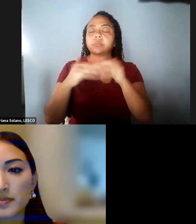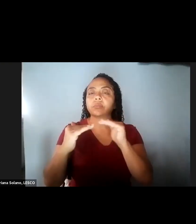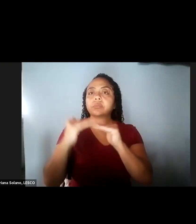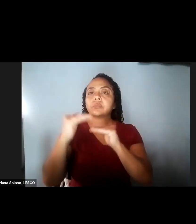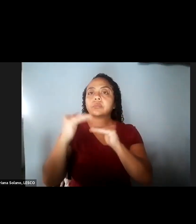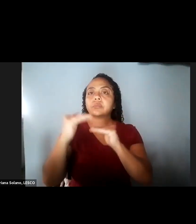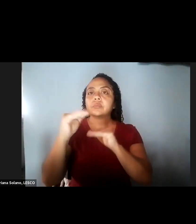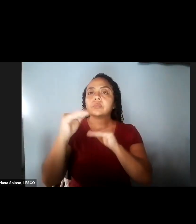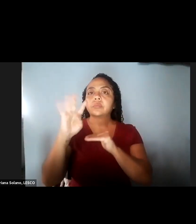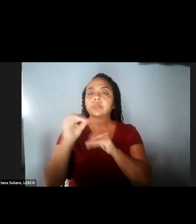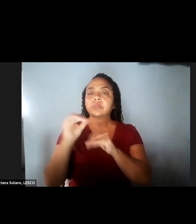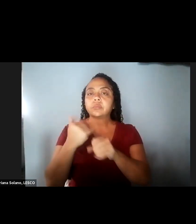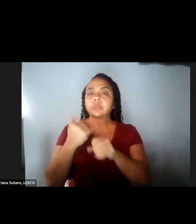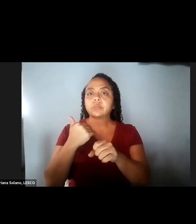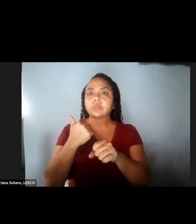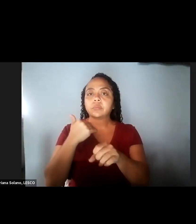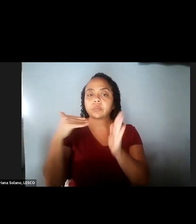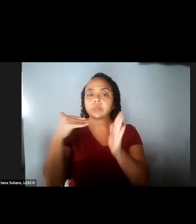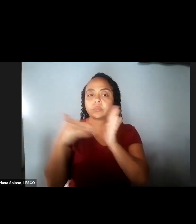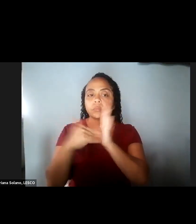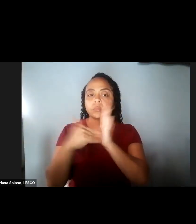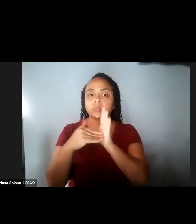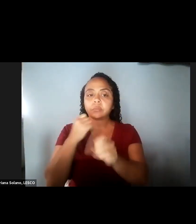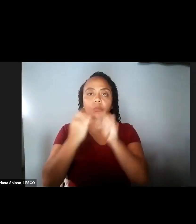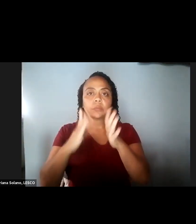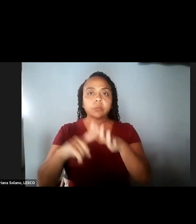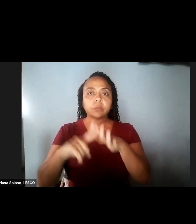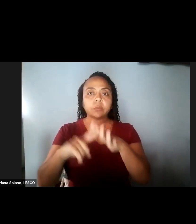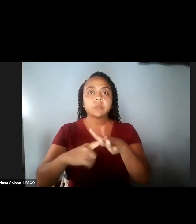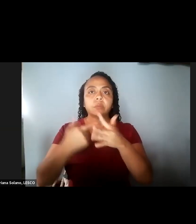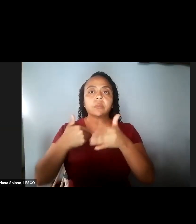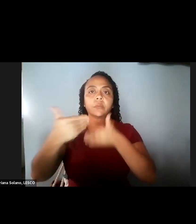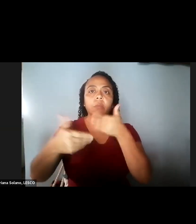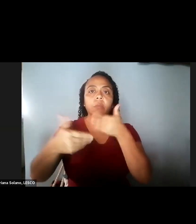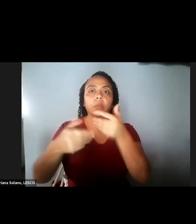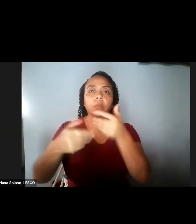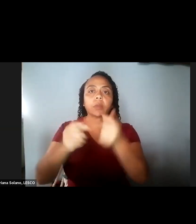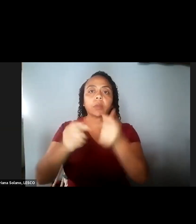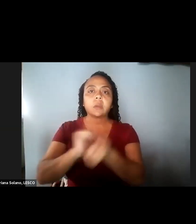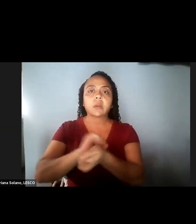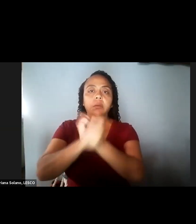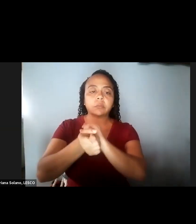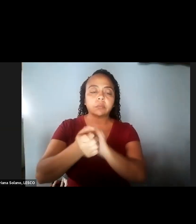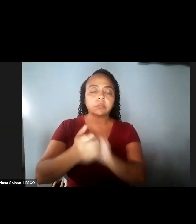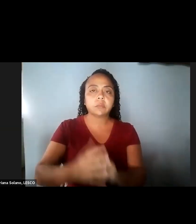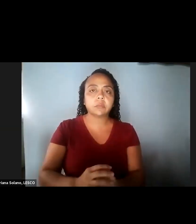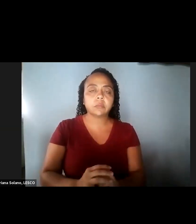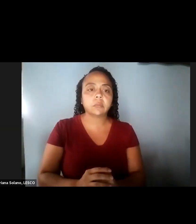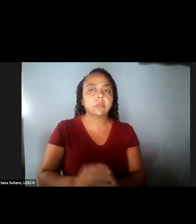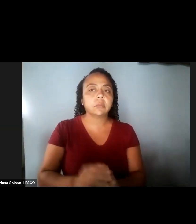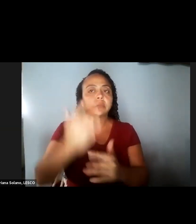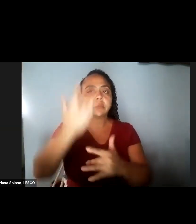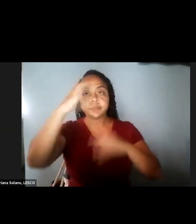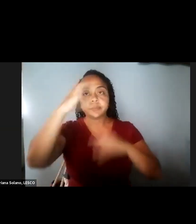proceso de transformación como tal producto de la pandemia del coi 19 en el año 2020 pues este